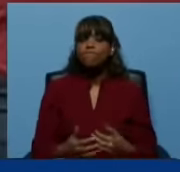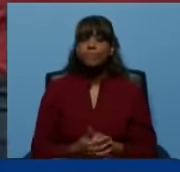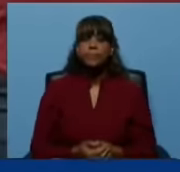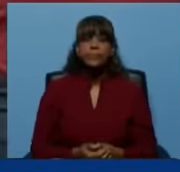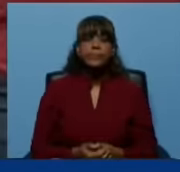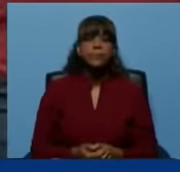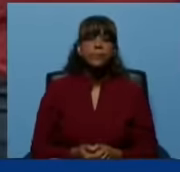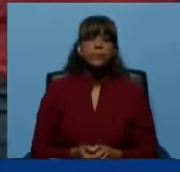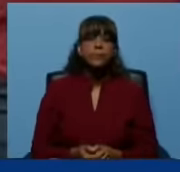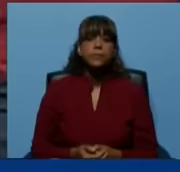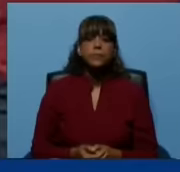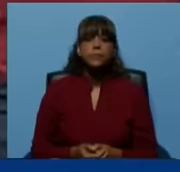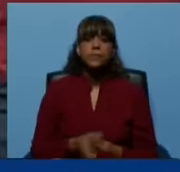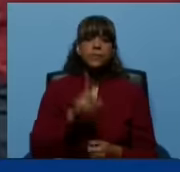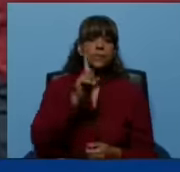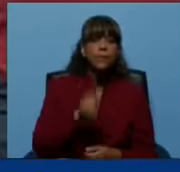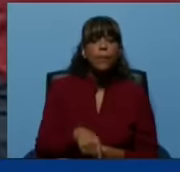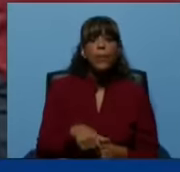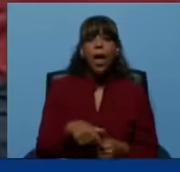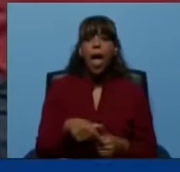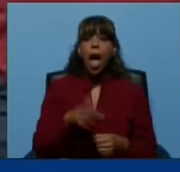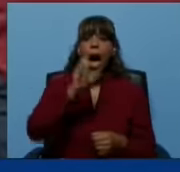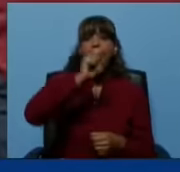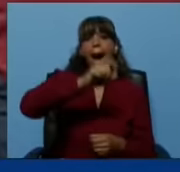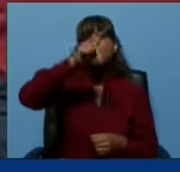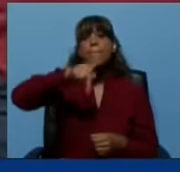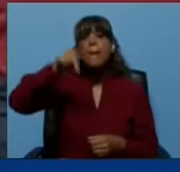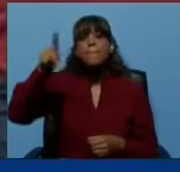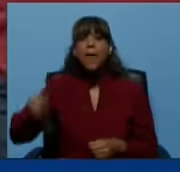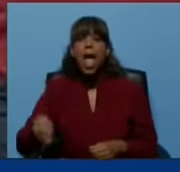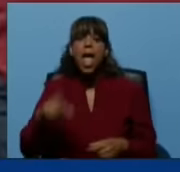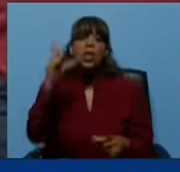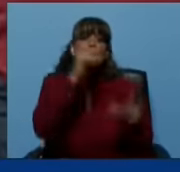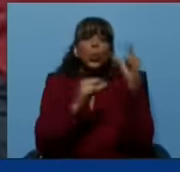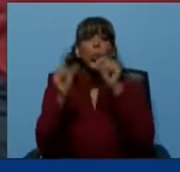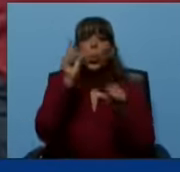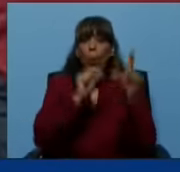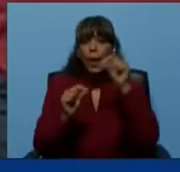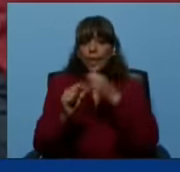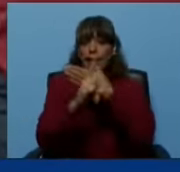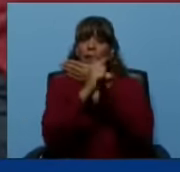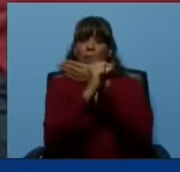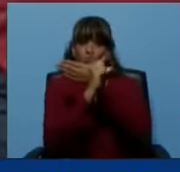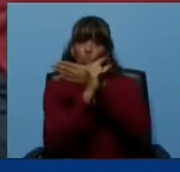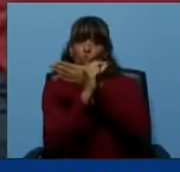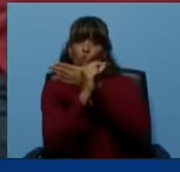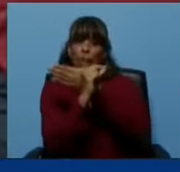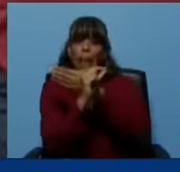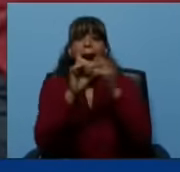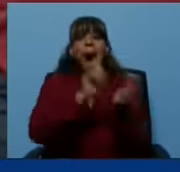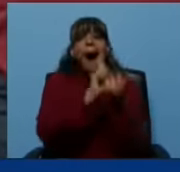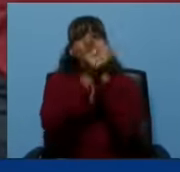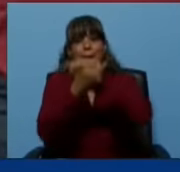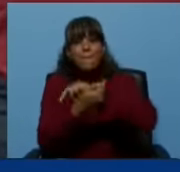que la red social que se llamaba Twitter. X.